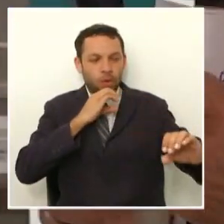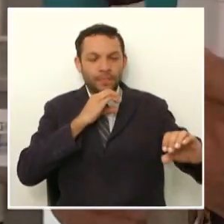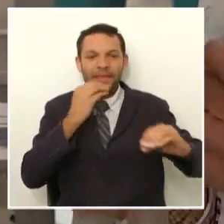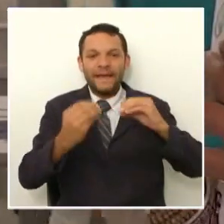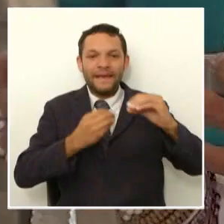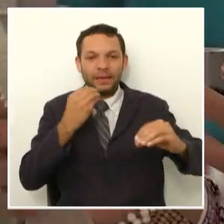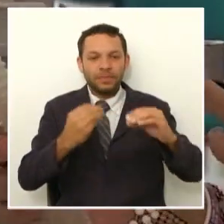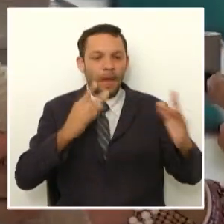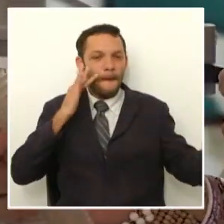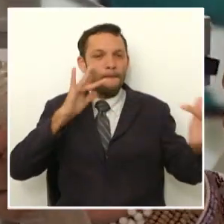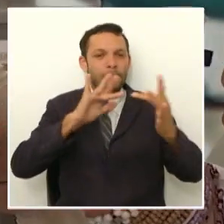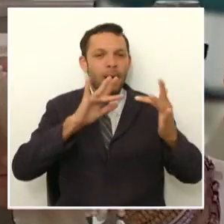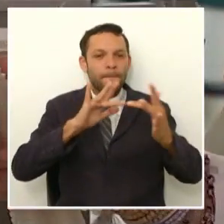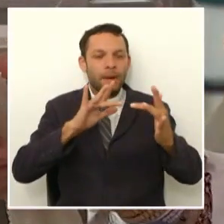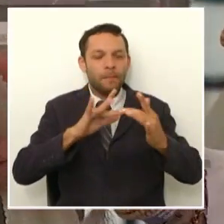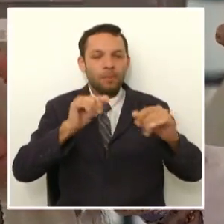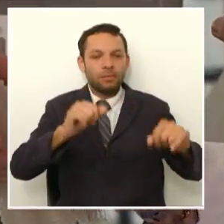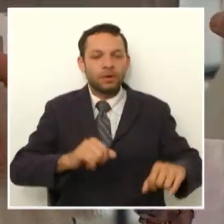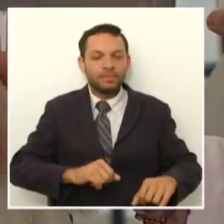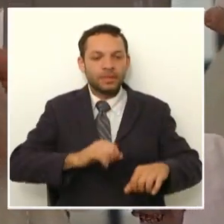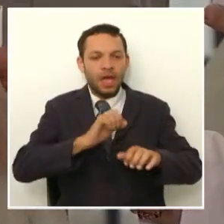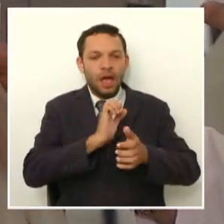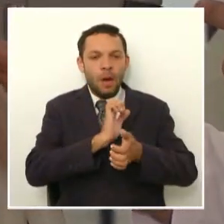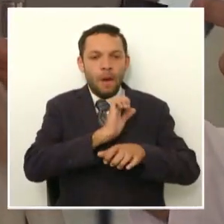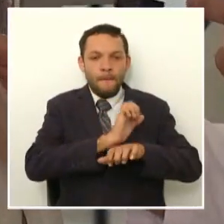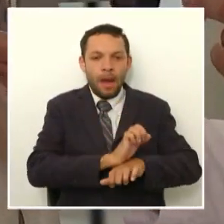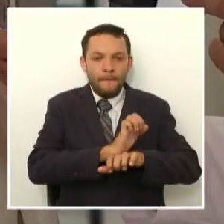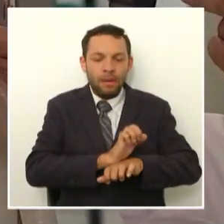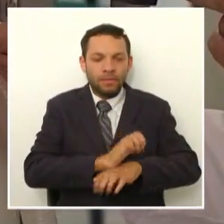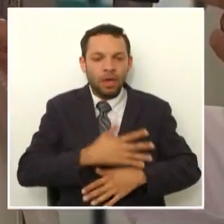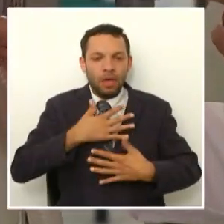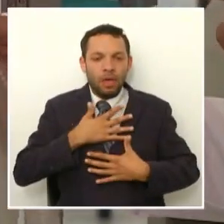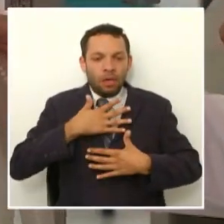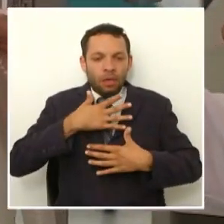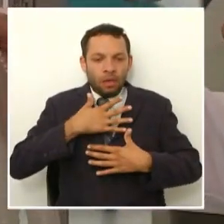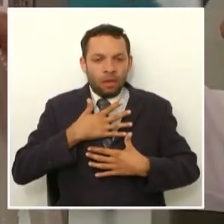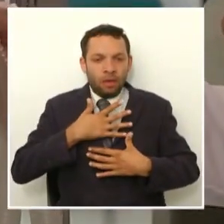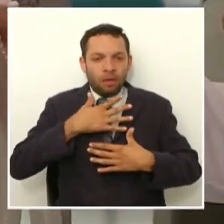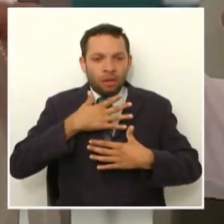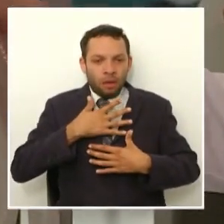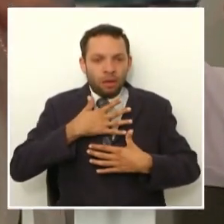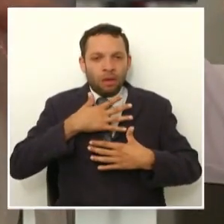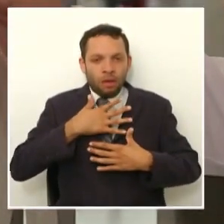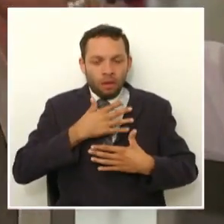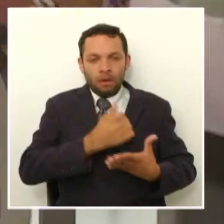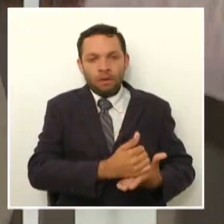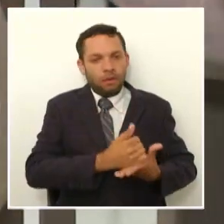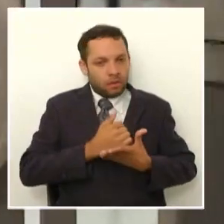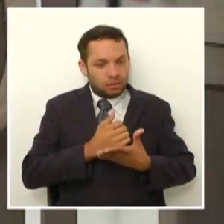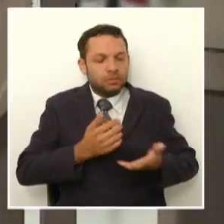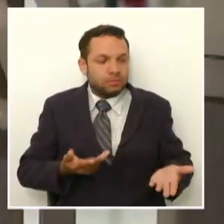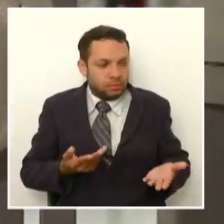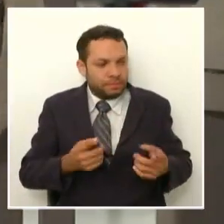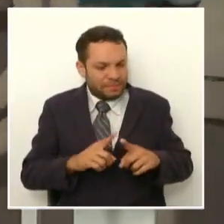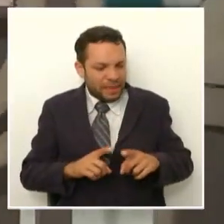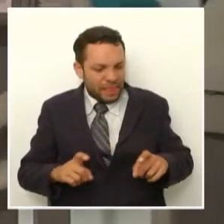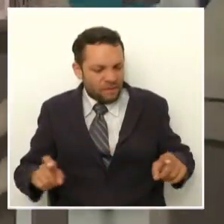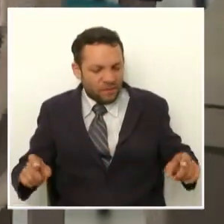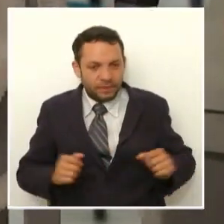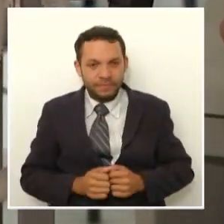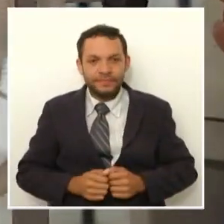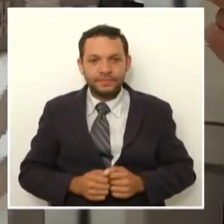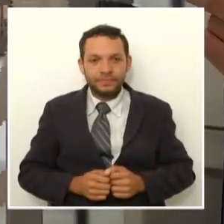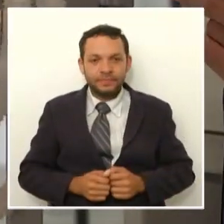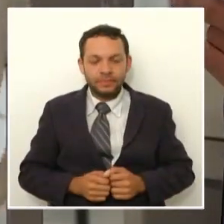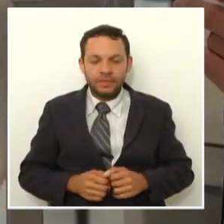podía conectar también para el respirador también, pero cuando llegaron ya muy posteriormente, ¿no es cierto? Sí, no podíamos hacer.